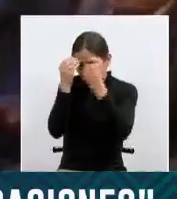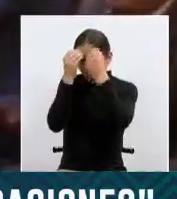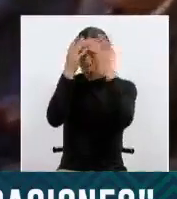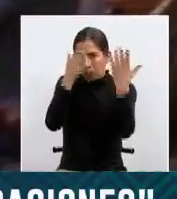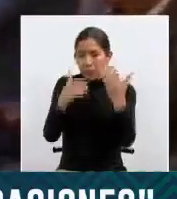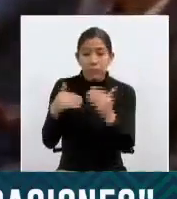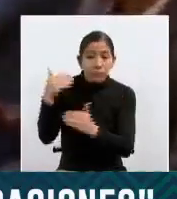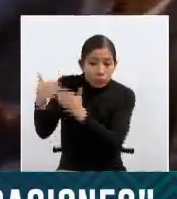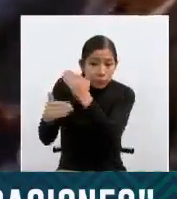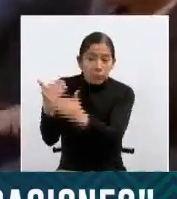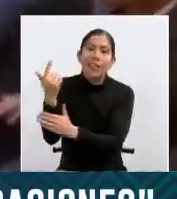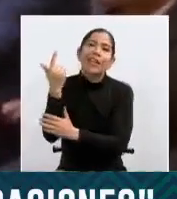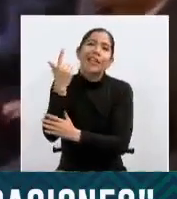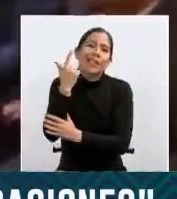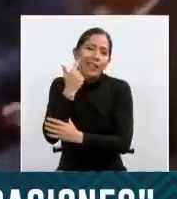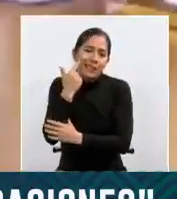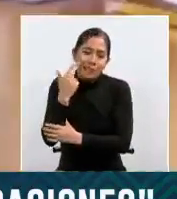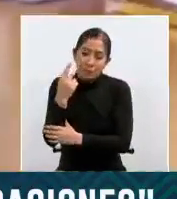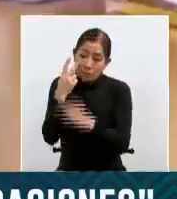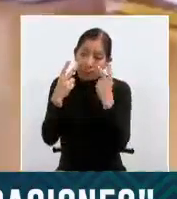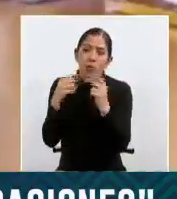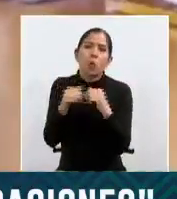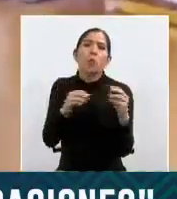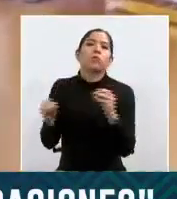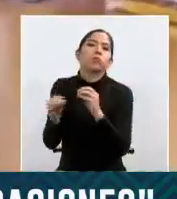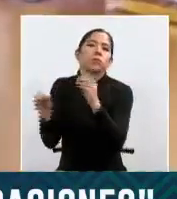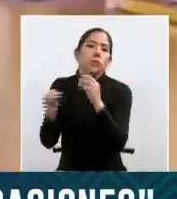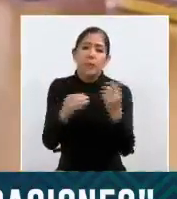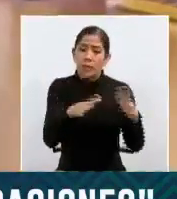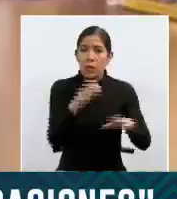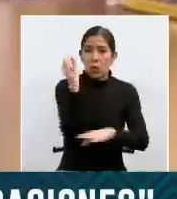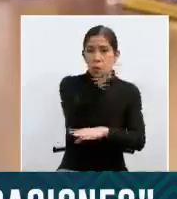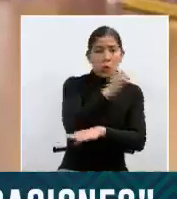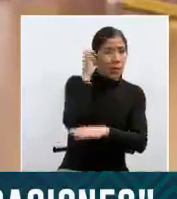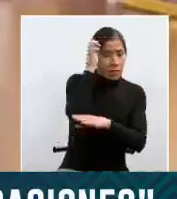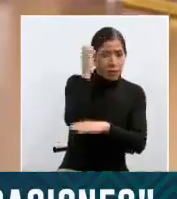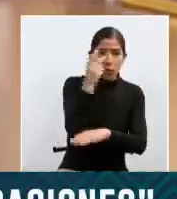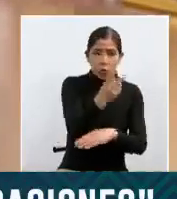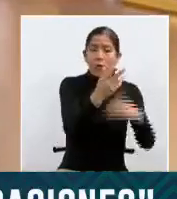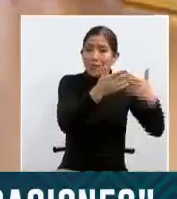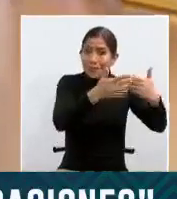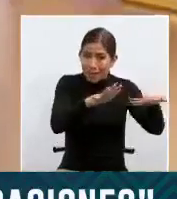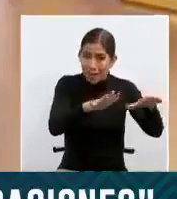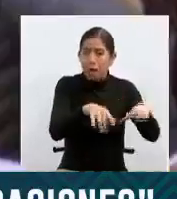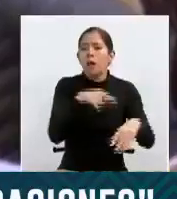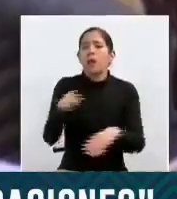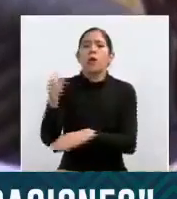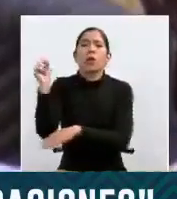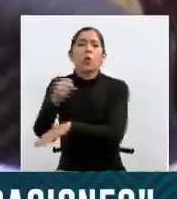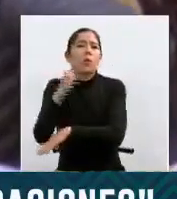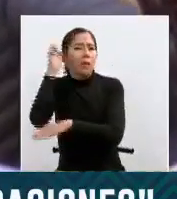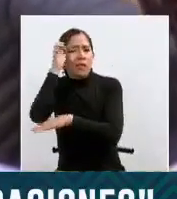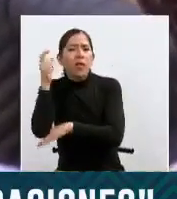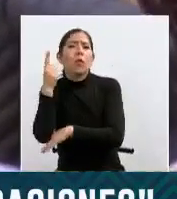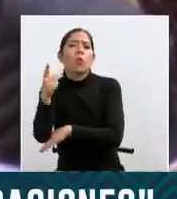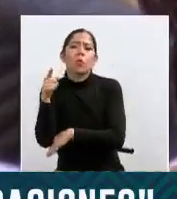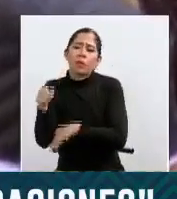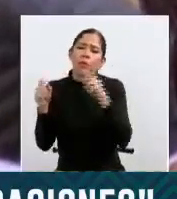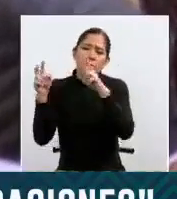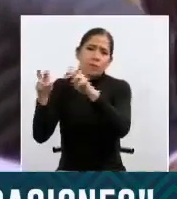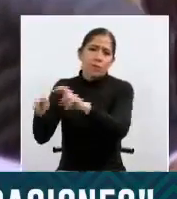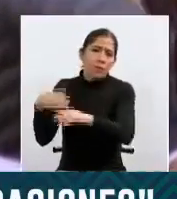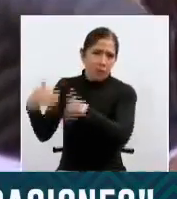cual corresponderá ya actuar como se ha actuado en el caso Golpe 2. Pero están todo lo que es el cuerpo